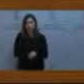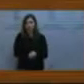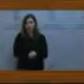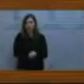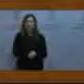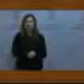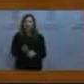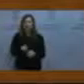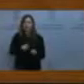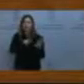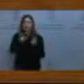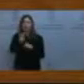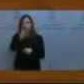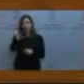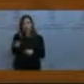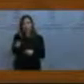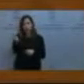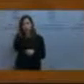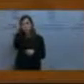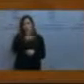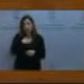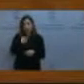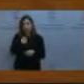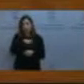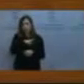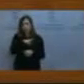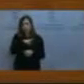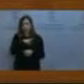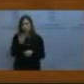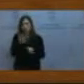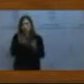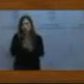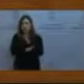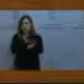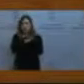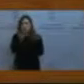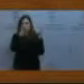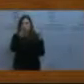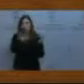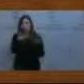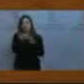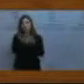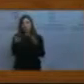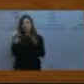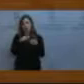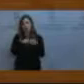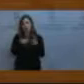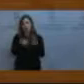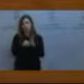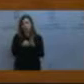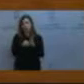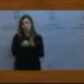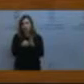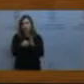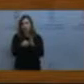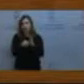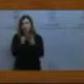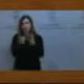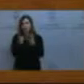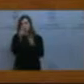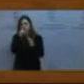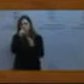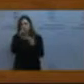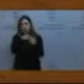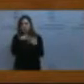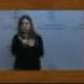absolutamente claros. Usted ha hablado de proyectos que han finalizado en el ejercicio de 2017. No sé cuáles lo ha cifrado, si no lo he